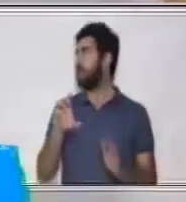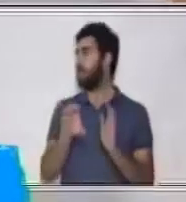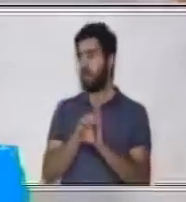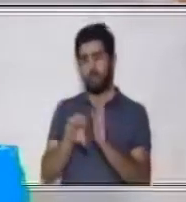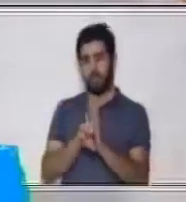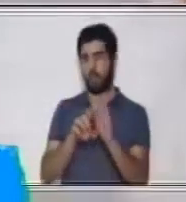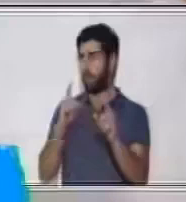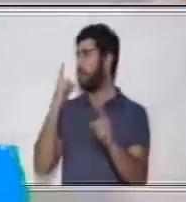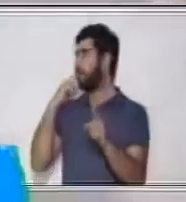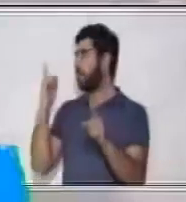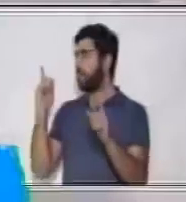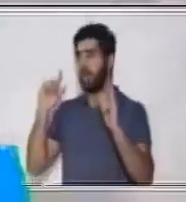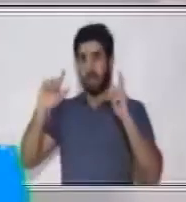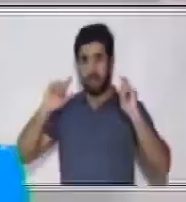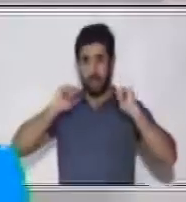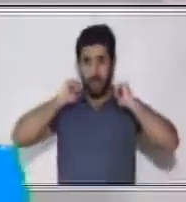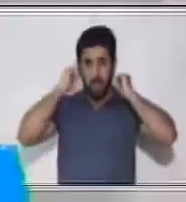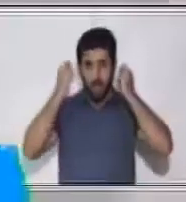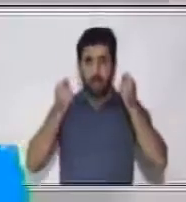Caperucita